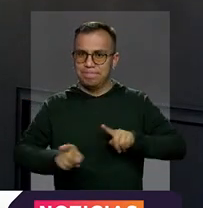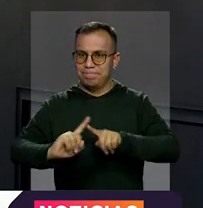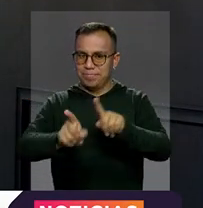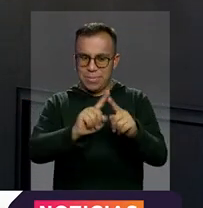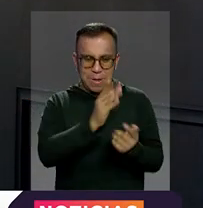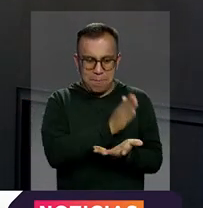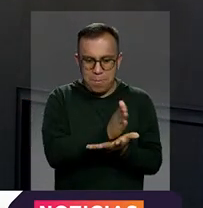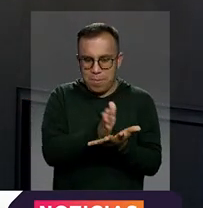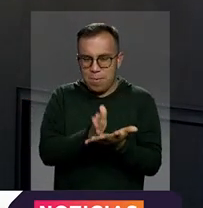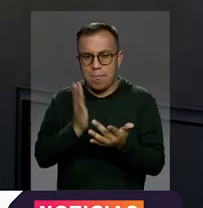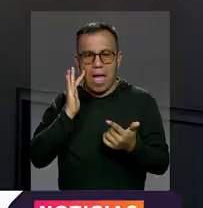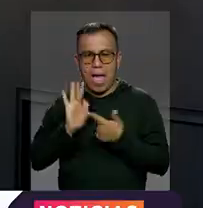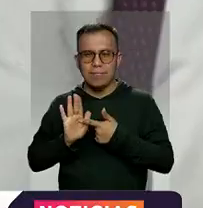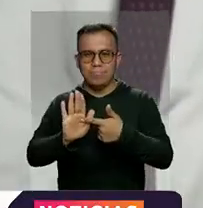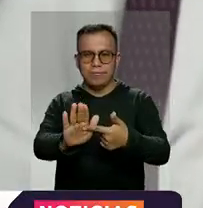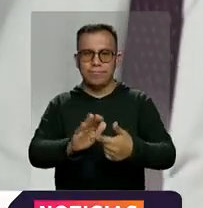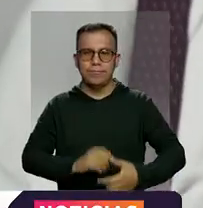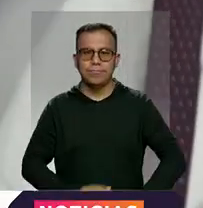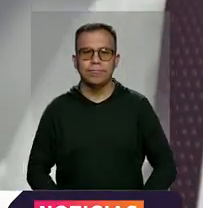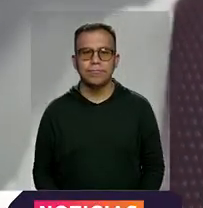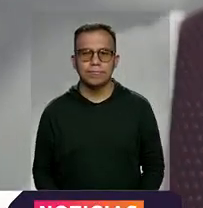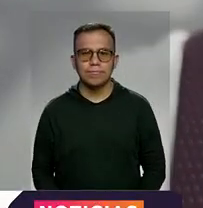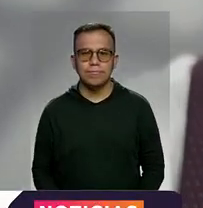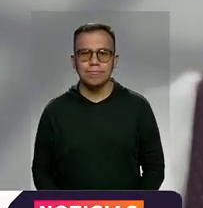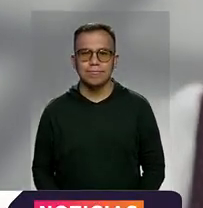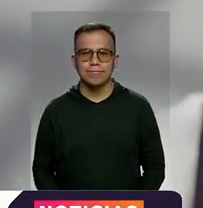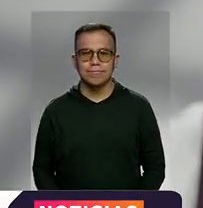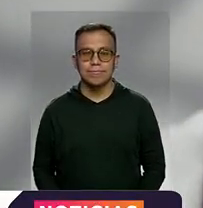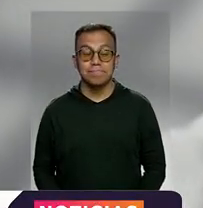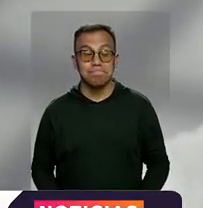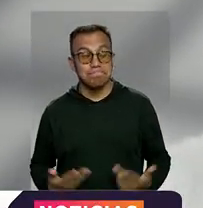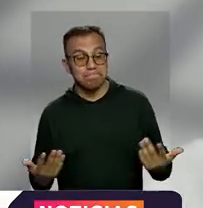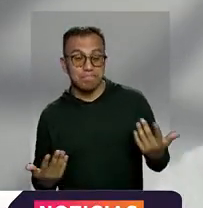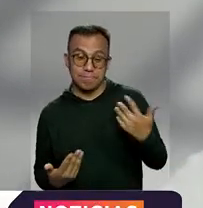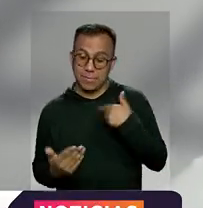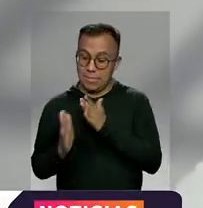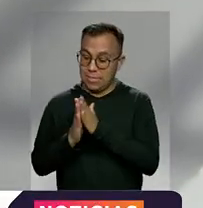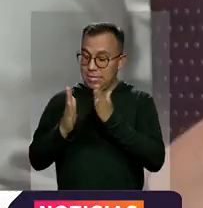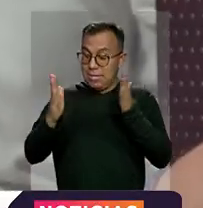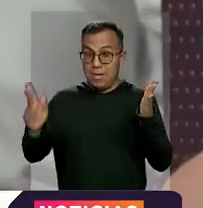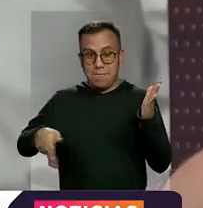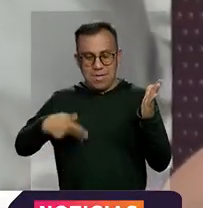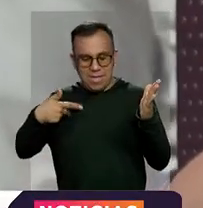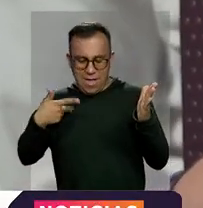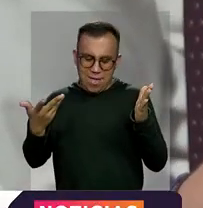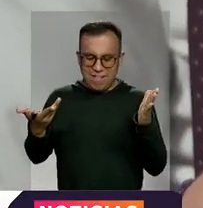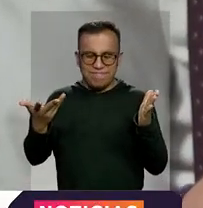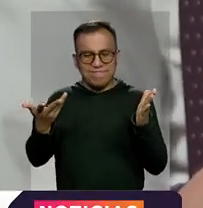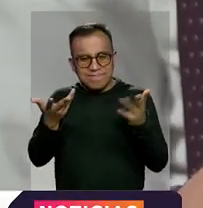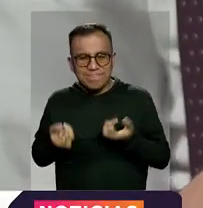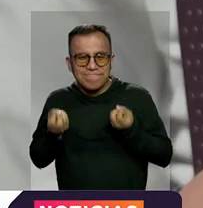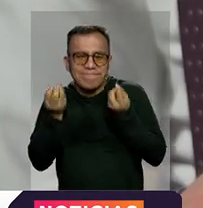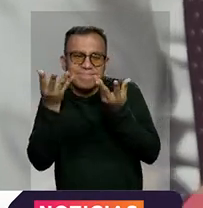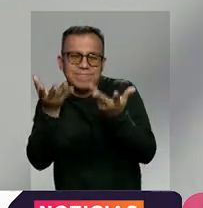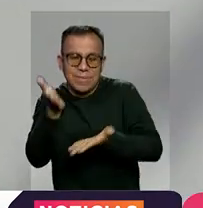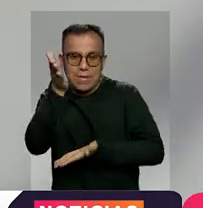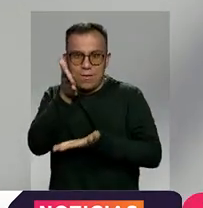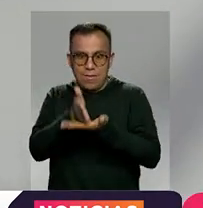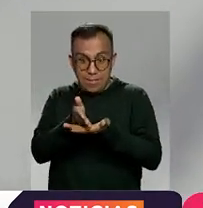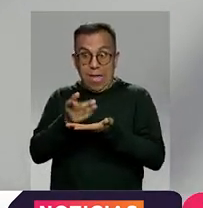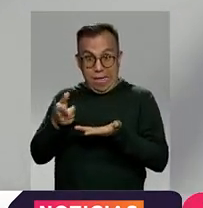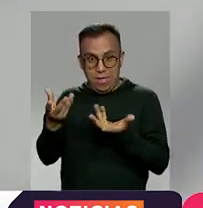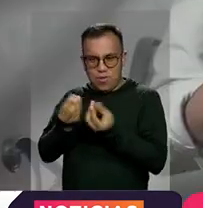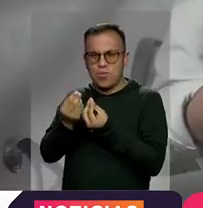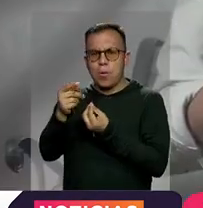géneros comparten su música. Tengo media vida para darte en vida. Blue es abogado